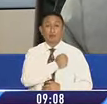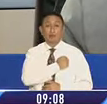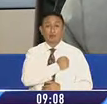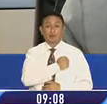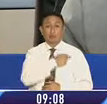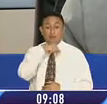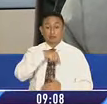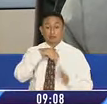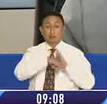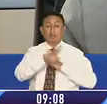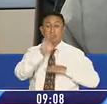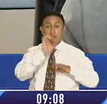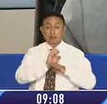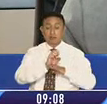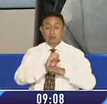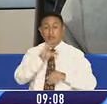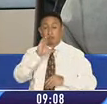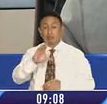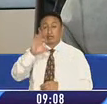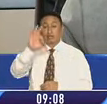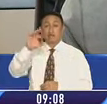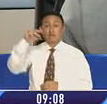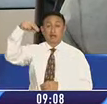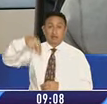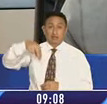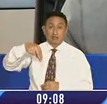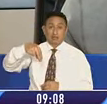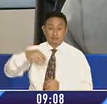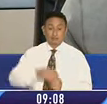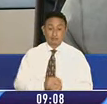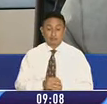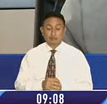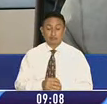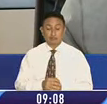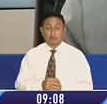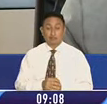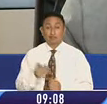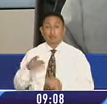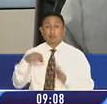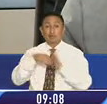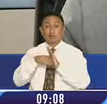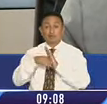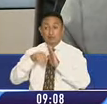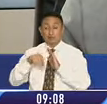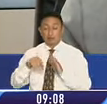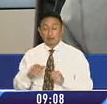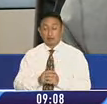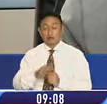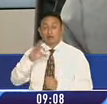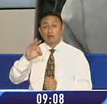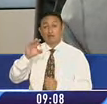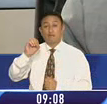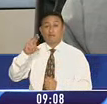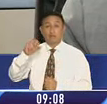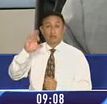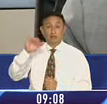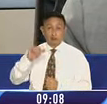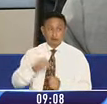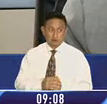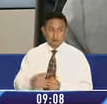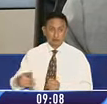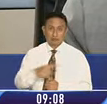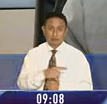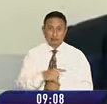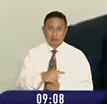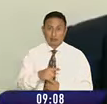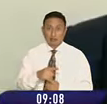de Van Ecuador como de la corporación financiera así como el banco que está en liquidación de momento corren el riesgo de